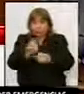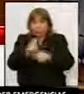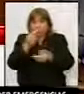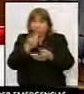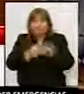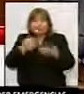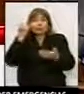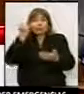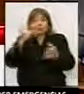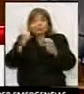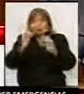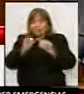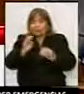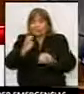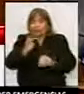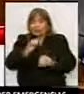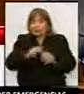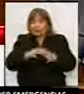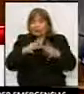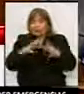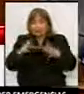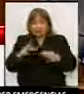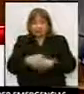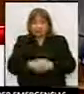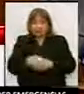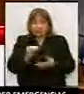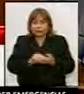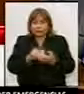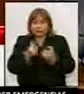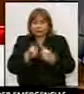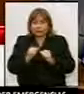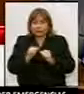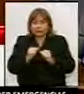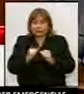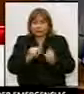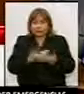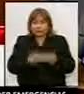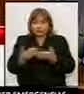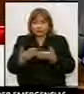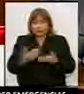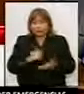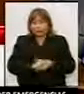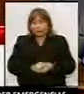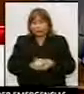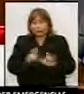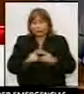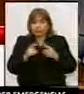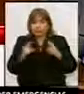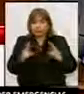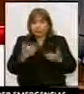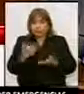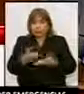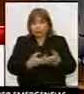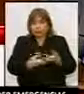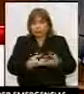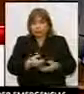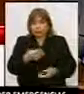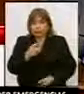sido creado un banco que amplíe cada vez más las posibilidades de potenciar llegar a la mayor cantidad